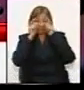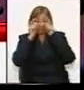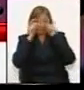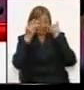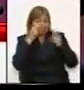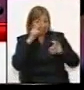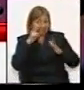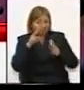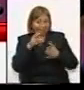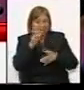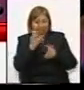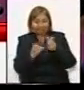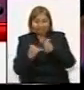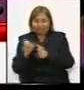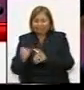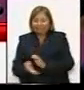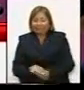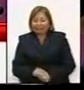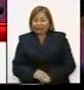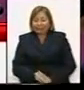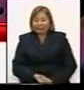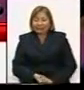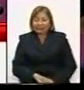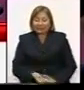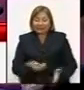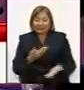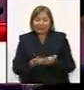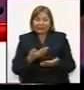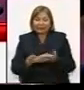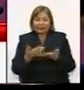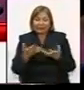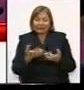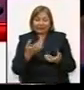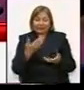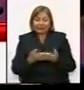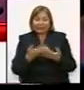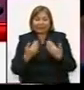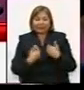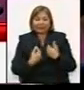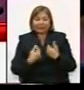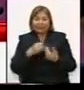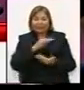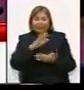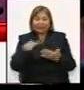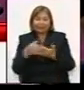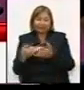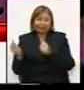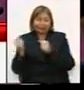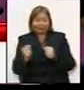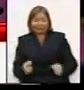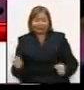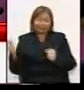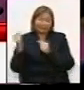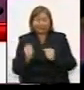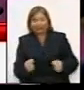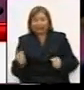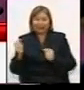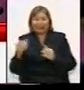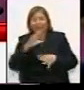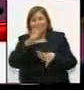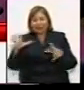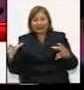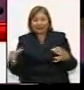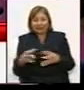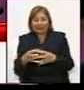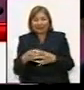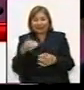la ciudadanía. Lo que se está queriendo tener es prácticamente todo un poder omnímodo dentro de un